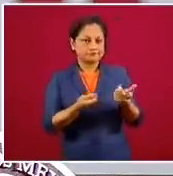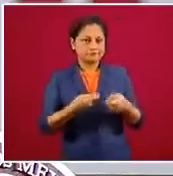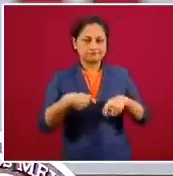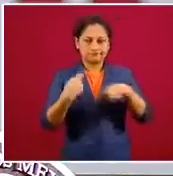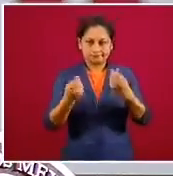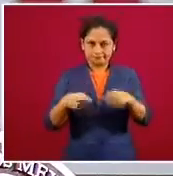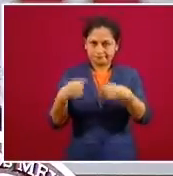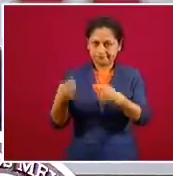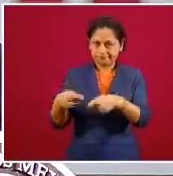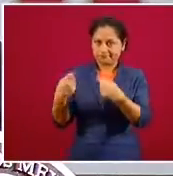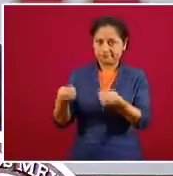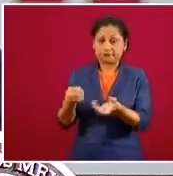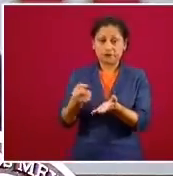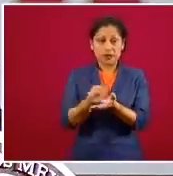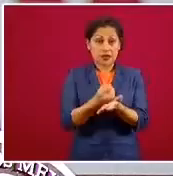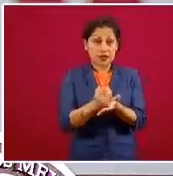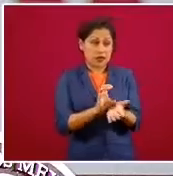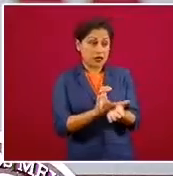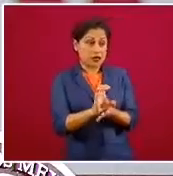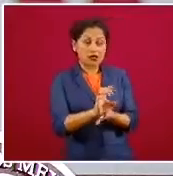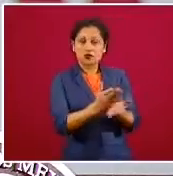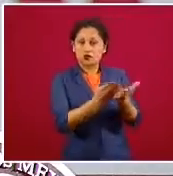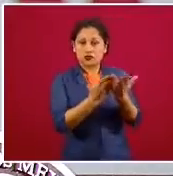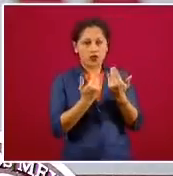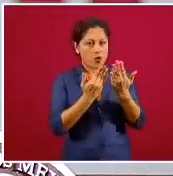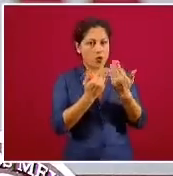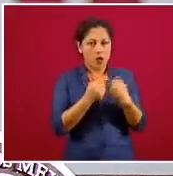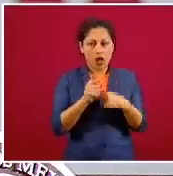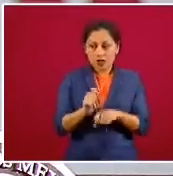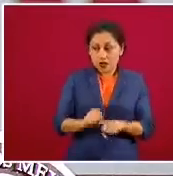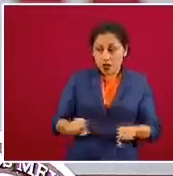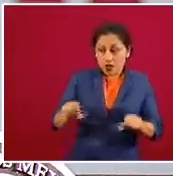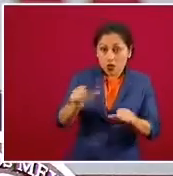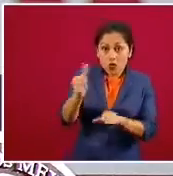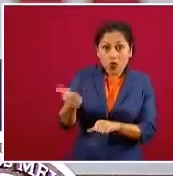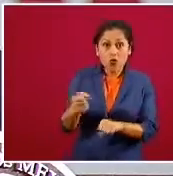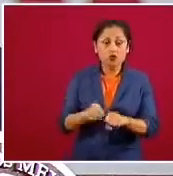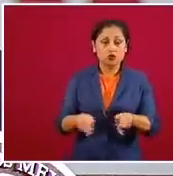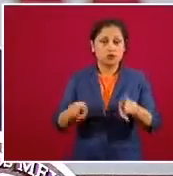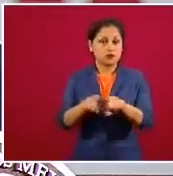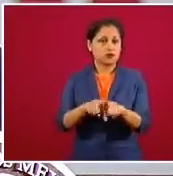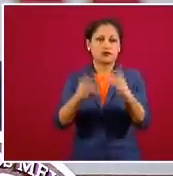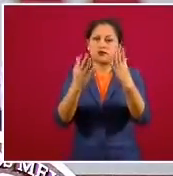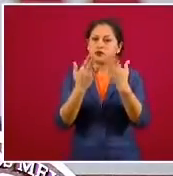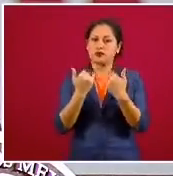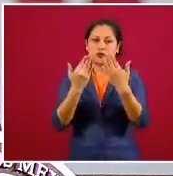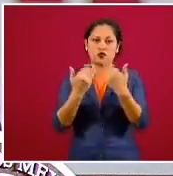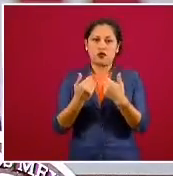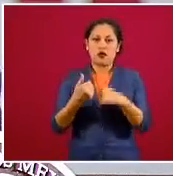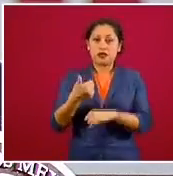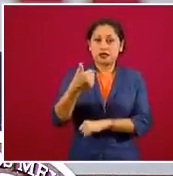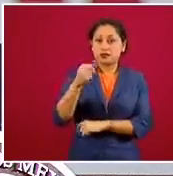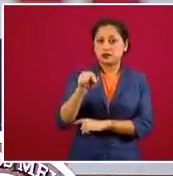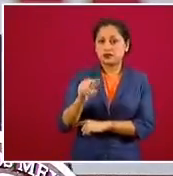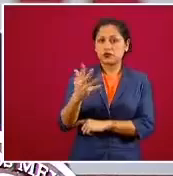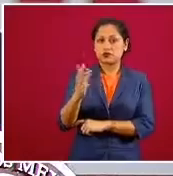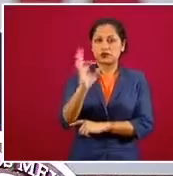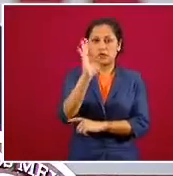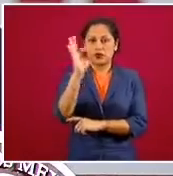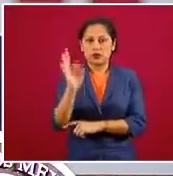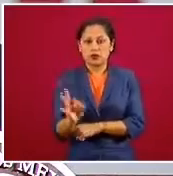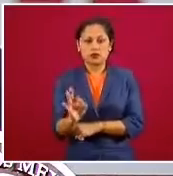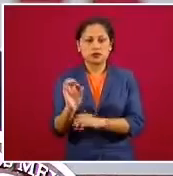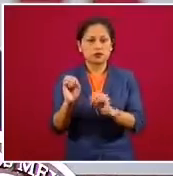créditos que no existen en la banca comercial. Nadie hoy presta al 6.5%, incluso